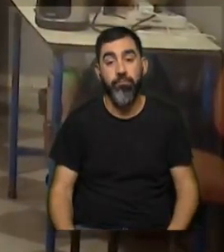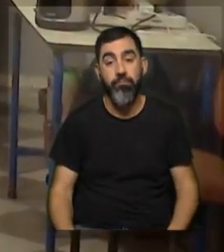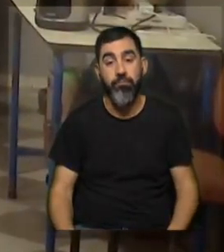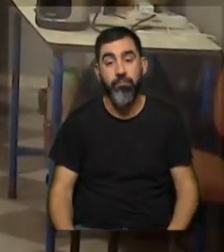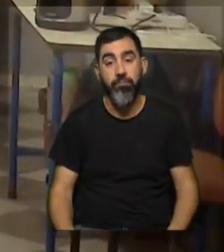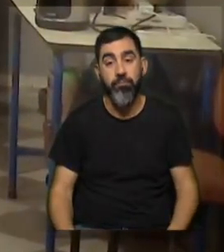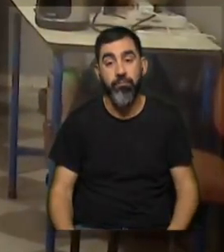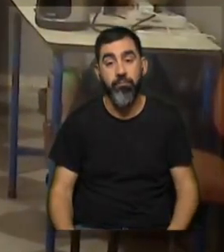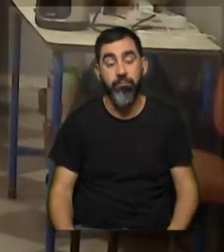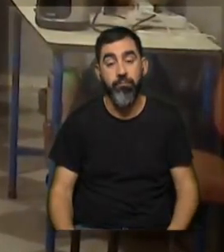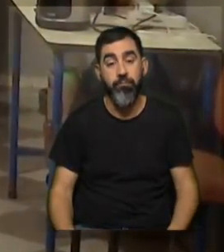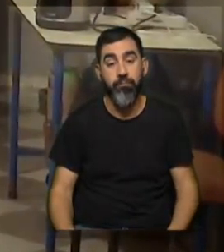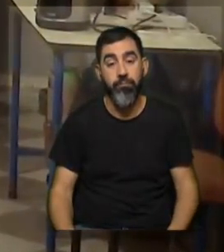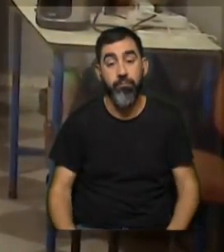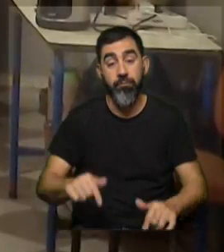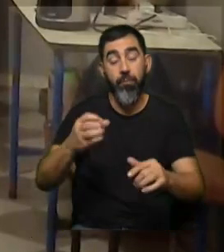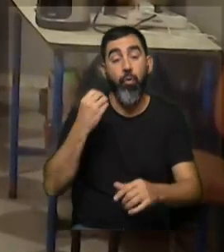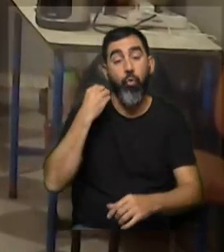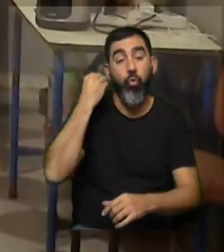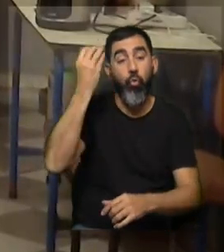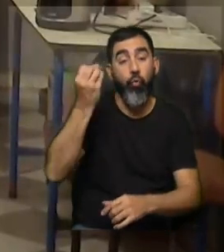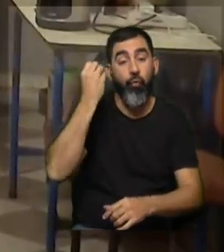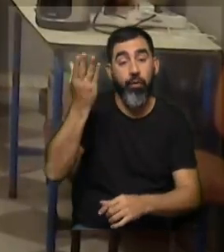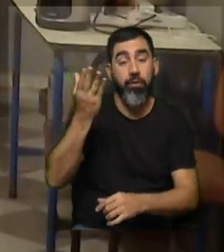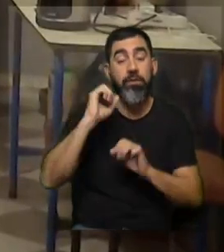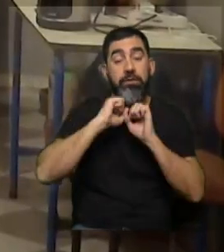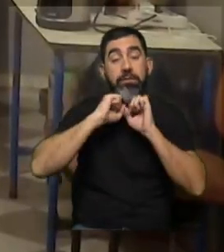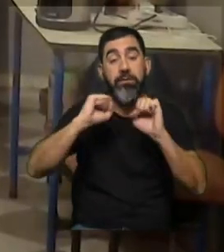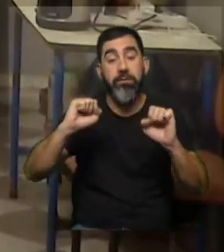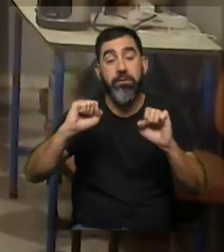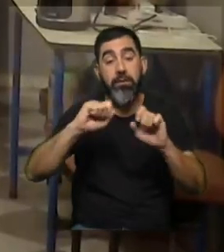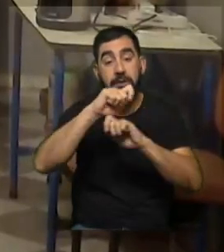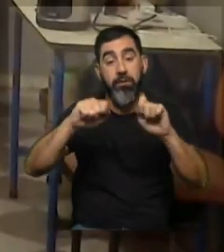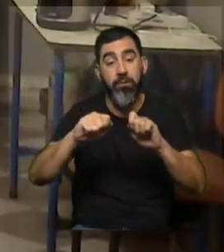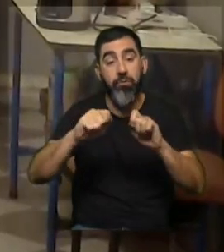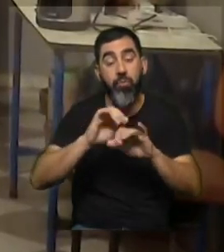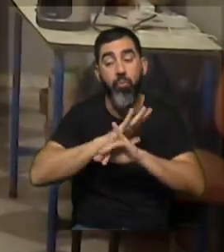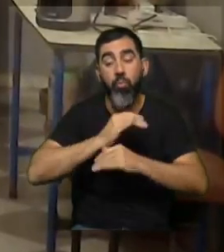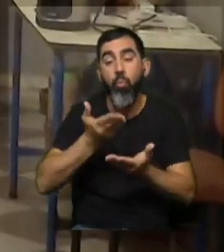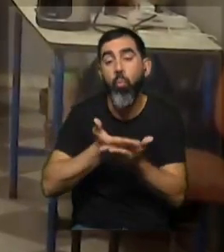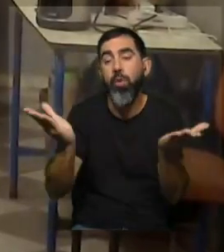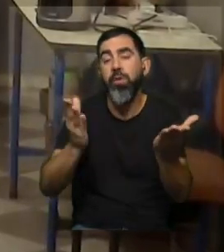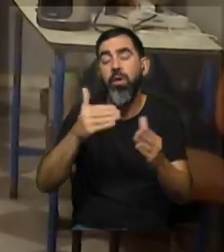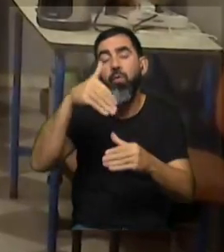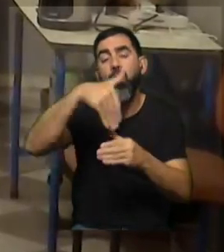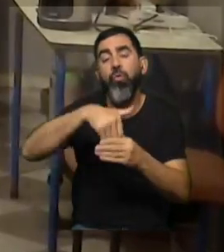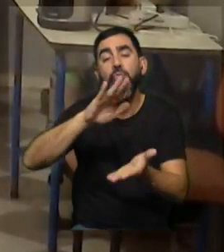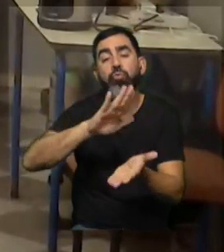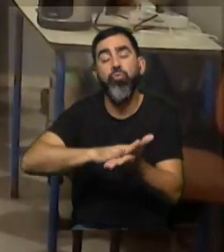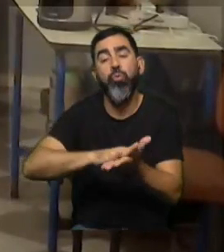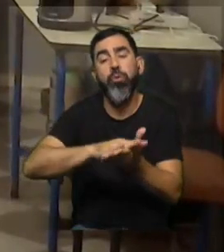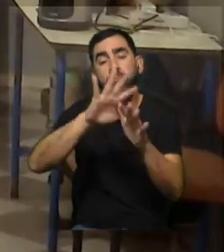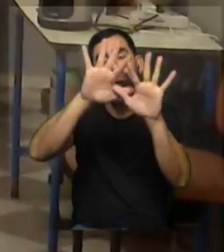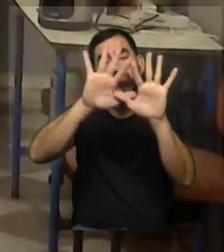e idea vilariño para esta conferencia donde el secretariado dará a conocer la votación sobre la papeleta